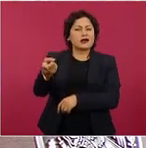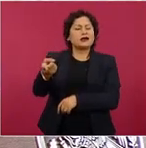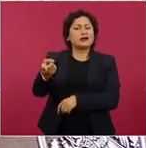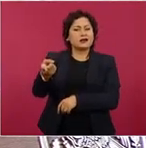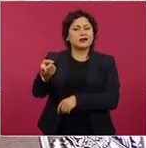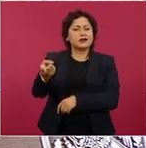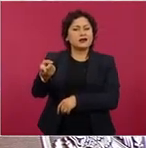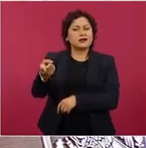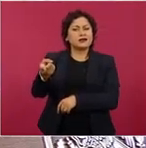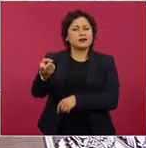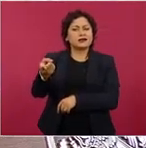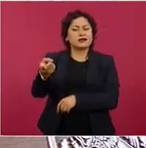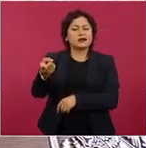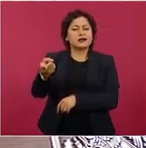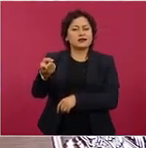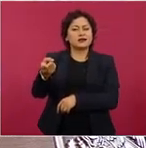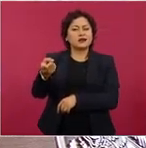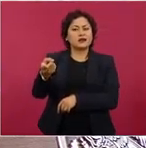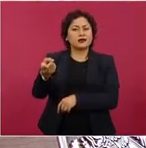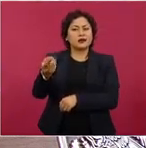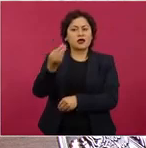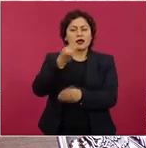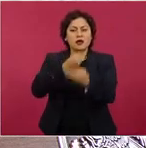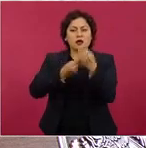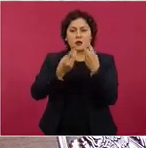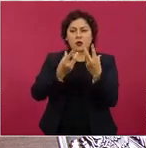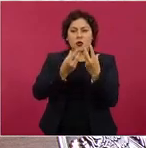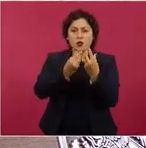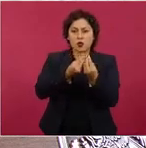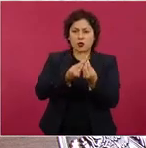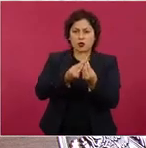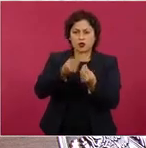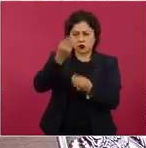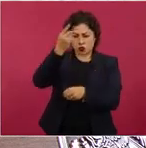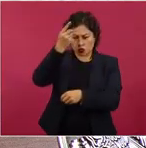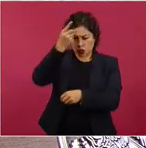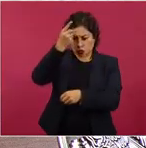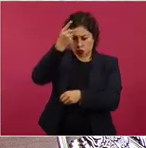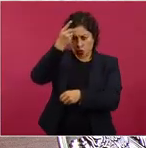el dirigente del Carlos